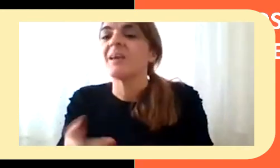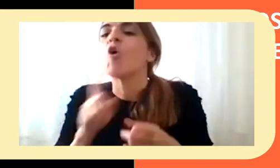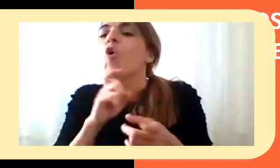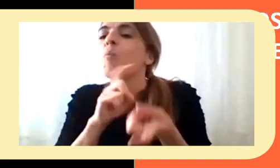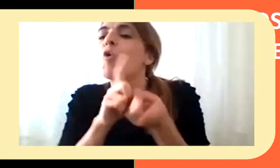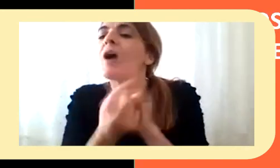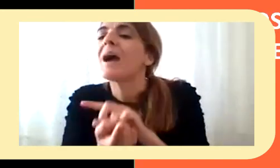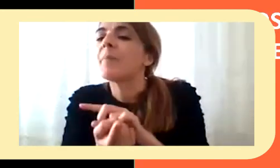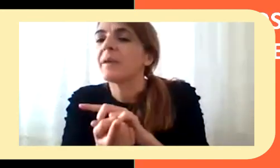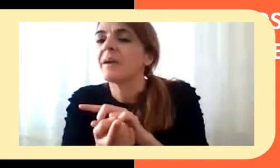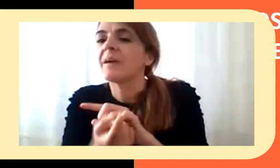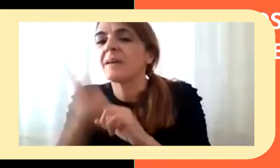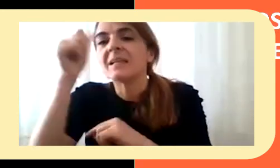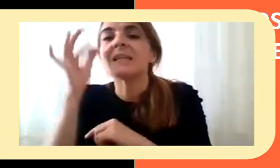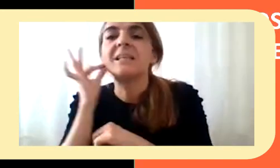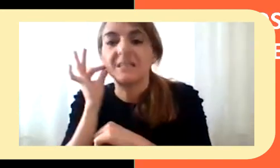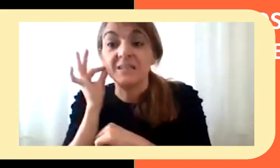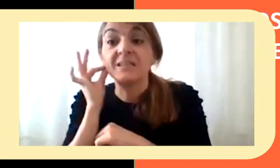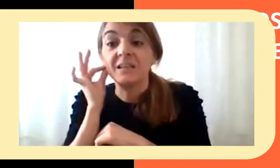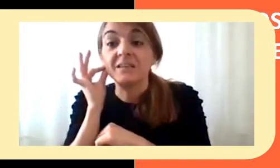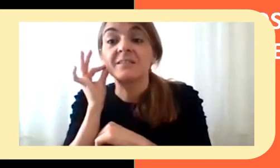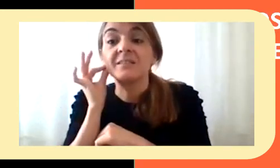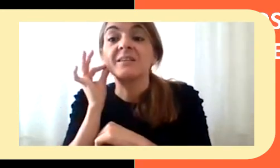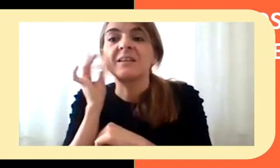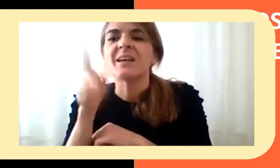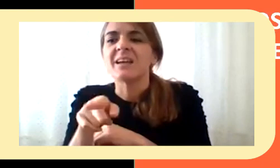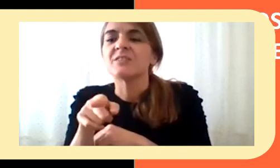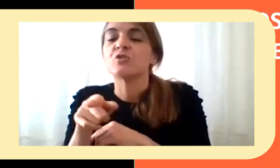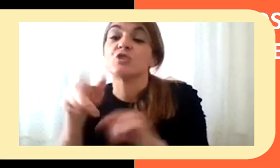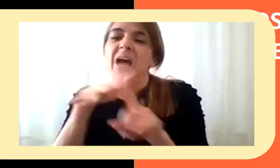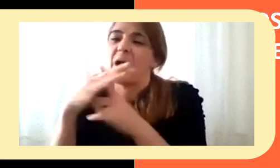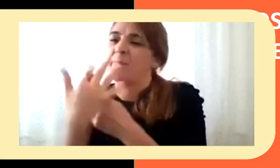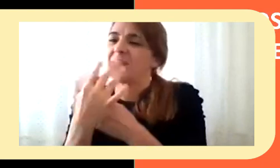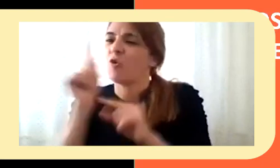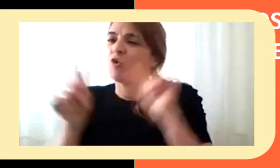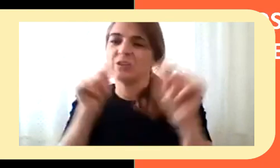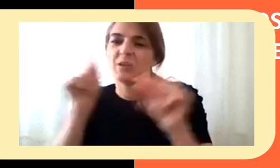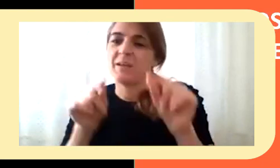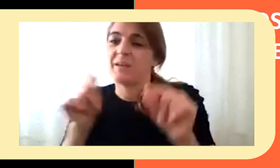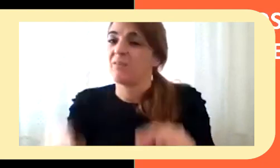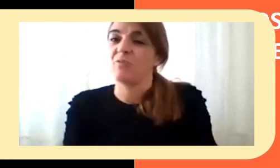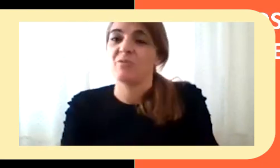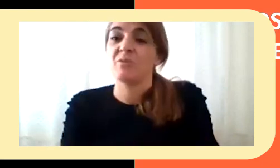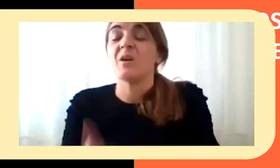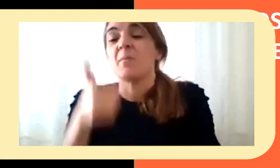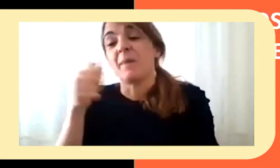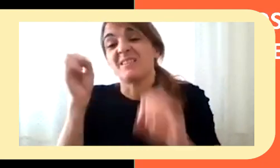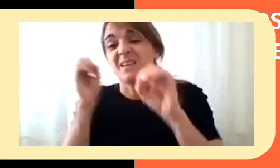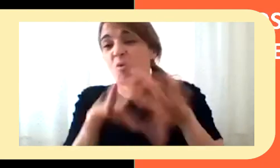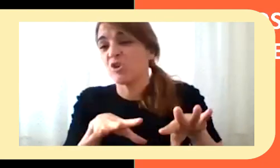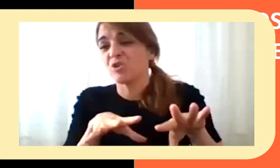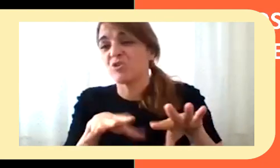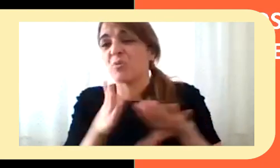que nacen en estos ambientes con contaminación. Primero, más abortos, más placenta previa, más inmadurez